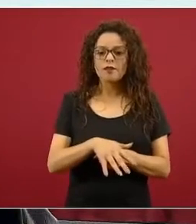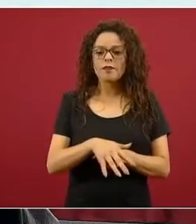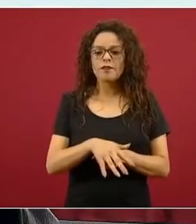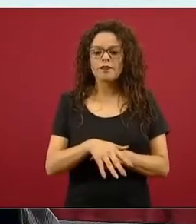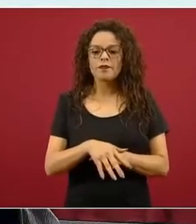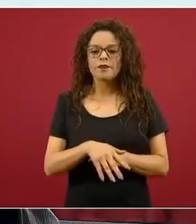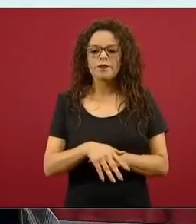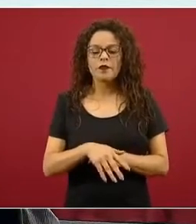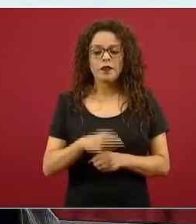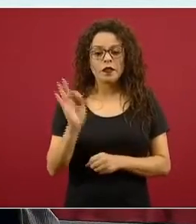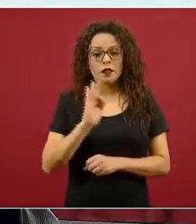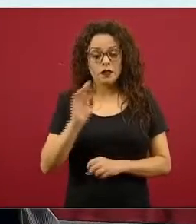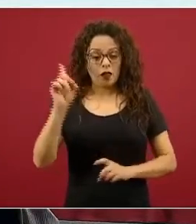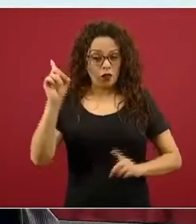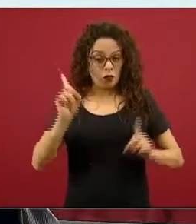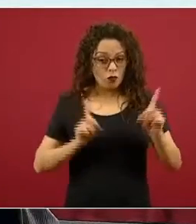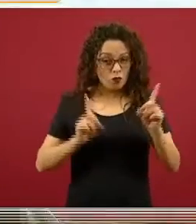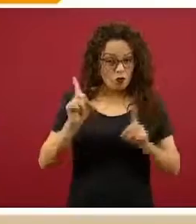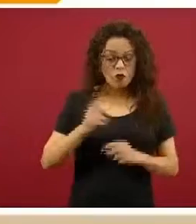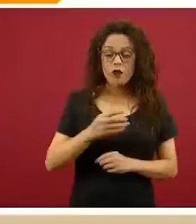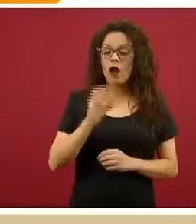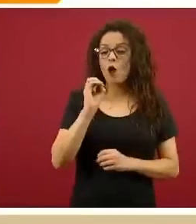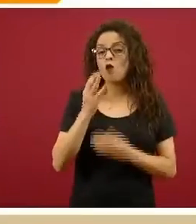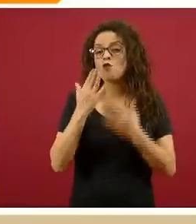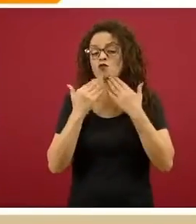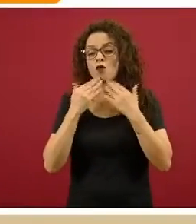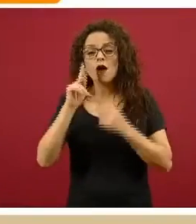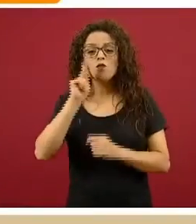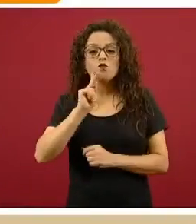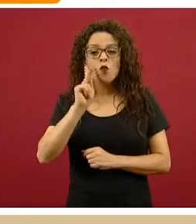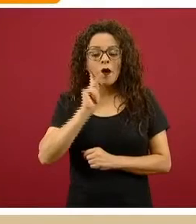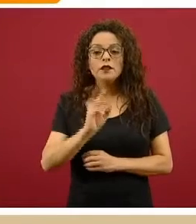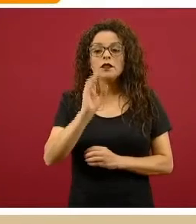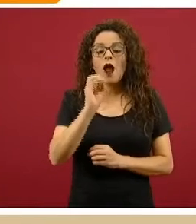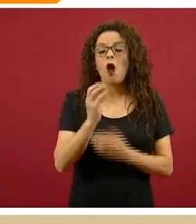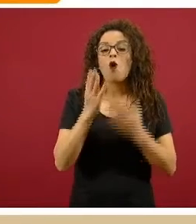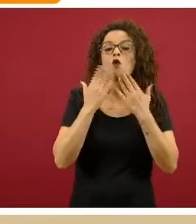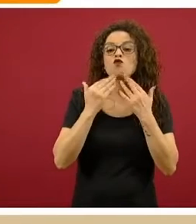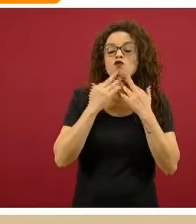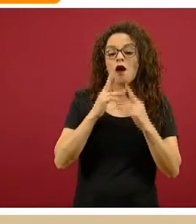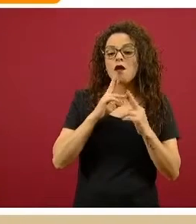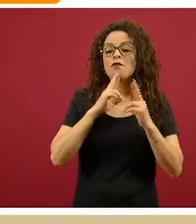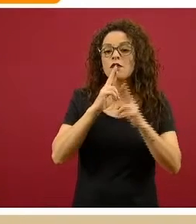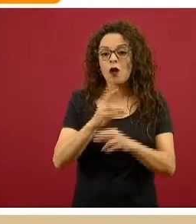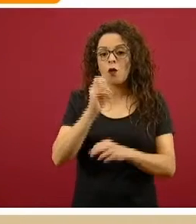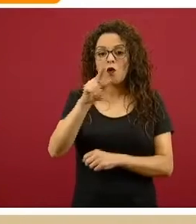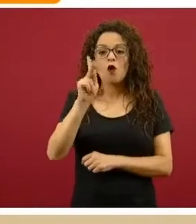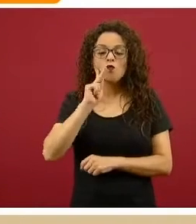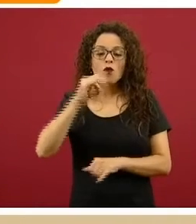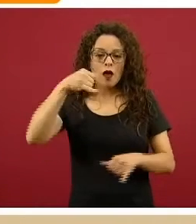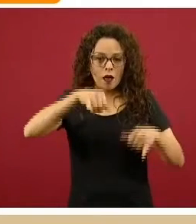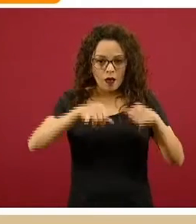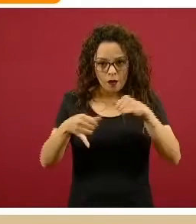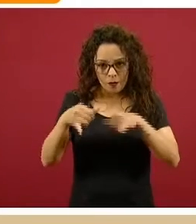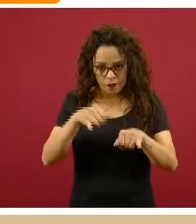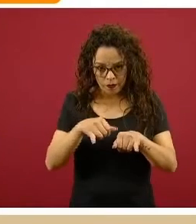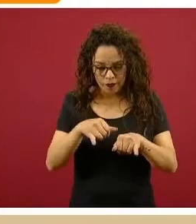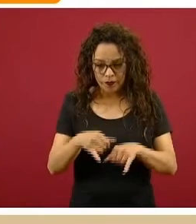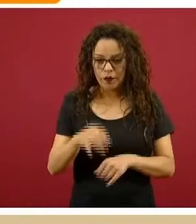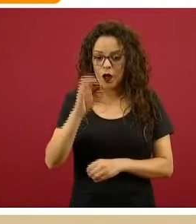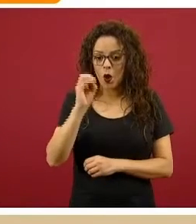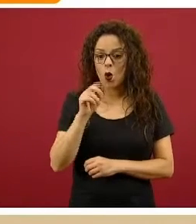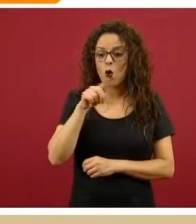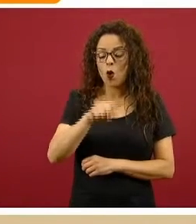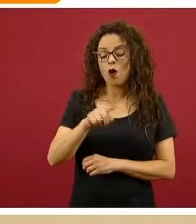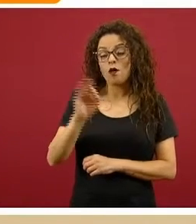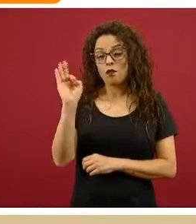sea sospechosos que no tienen muestra o que no van a tener resultados, o los sospechosos con posibilidad de resultado, y así